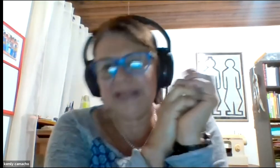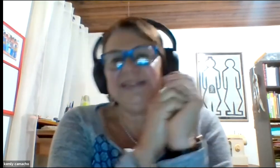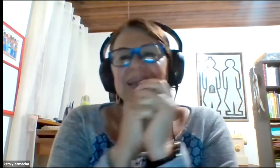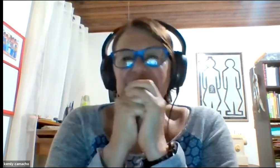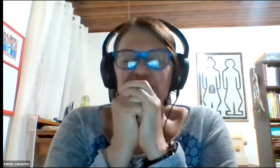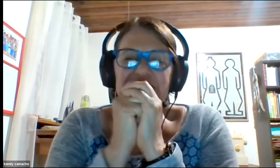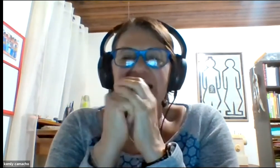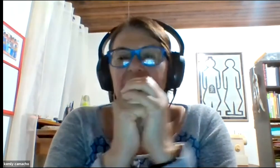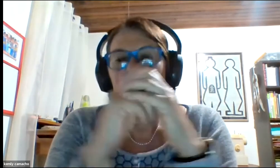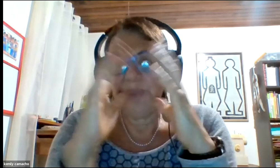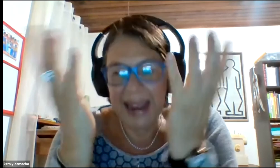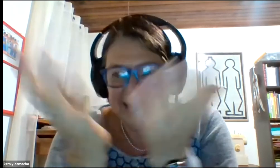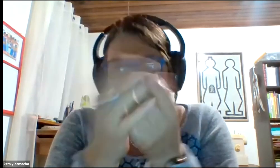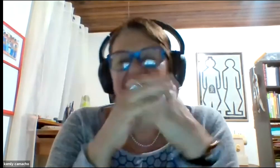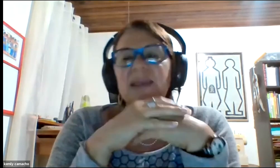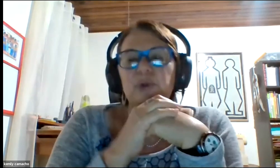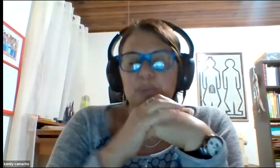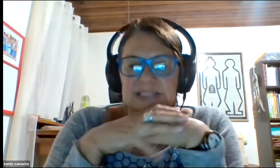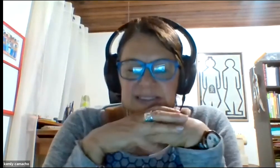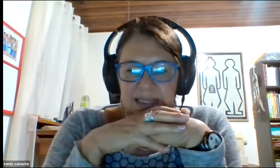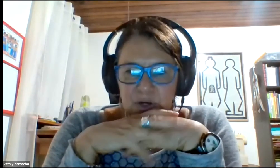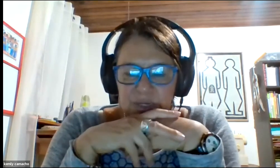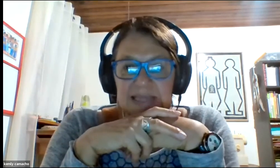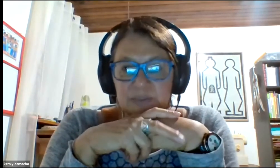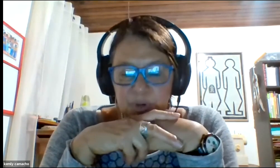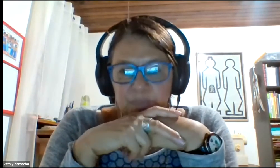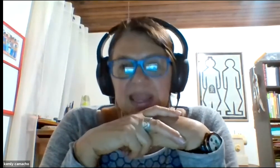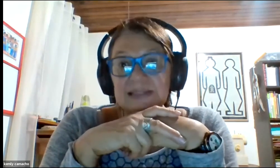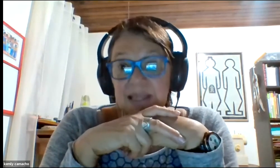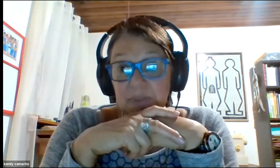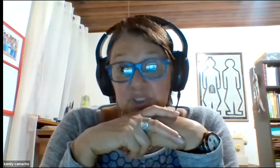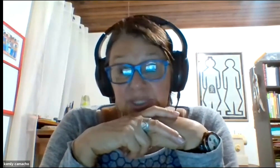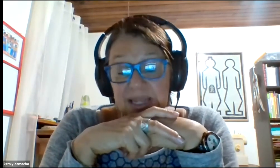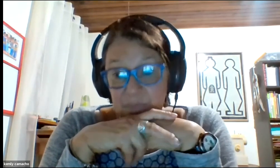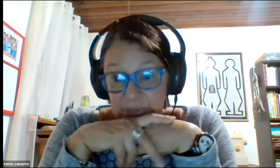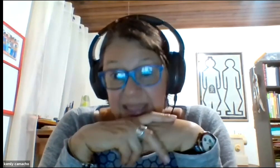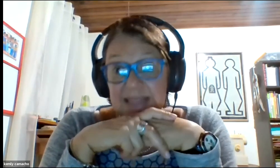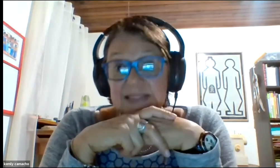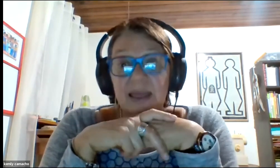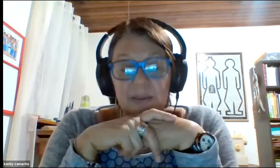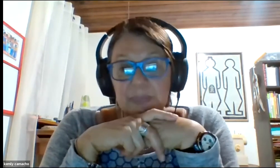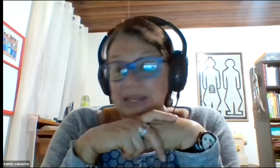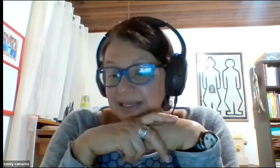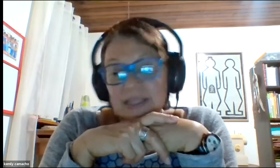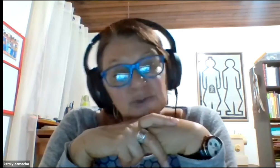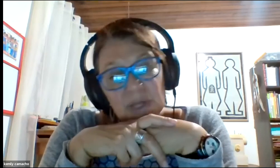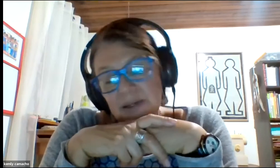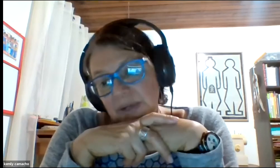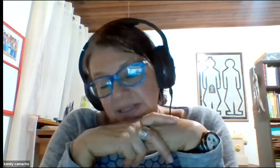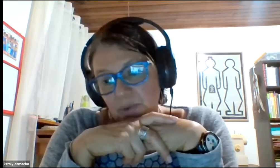con mujeres de tecnología para crear propuestas tecnológicas propias, digamos, de las mujeres, me